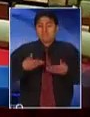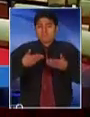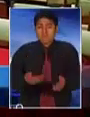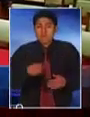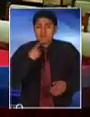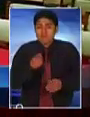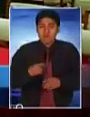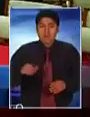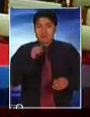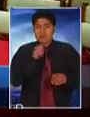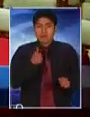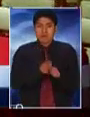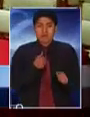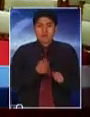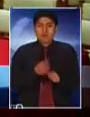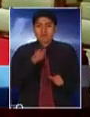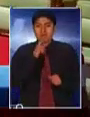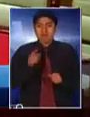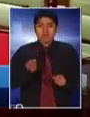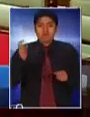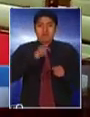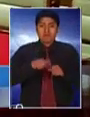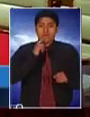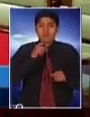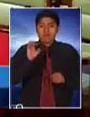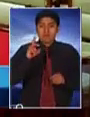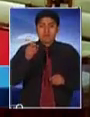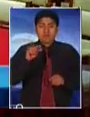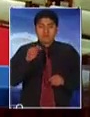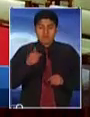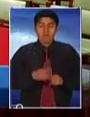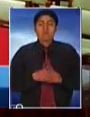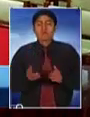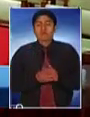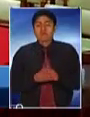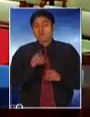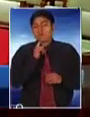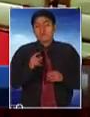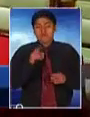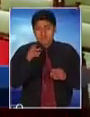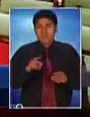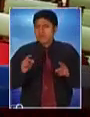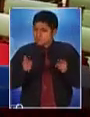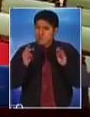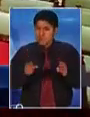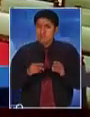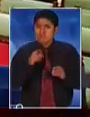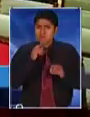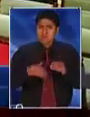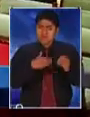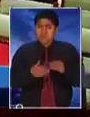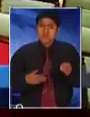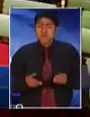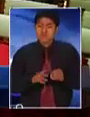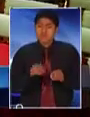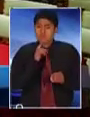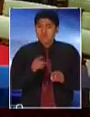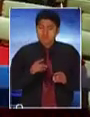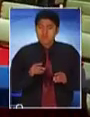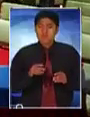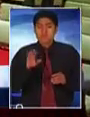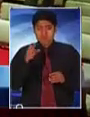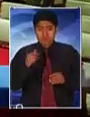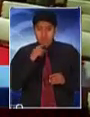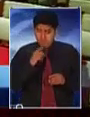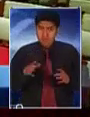propuesto esta fecha ha sido el licenciado Edgar Ochoa. E inmediatamente transmitido al señor